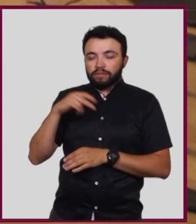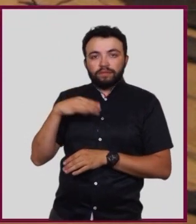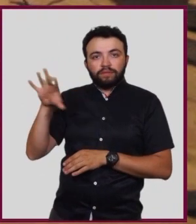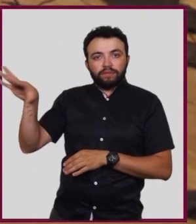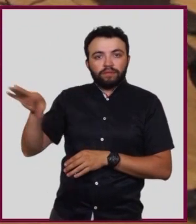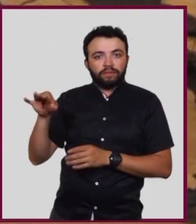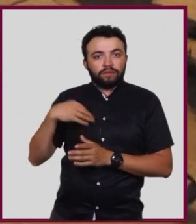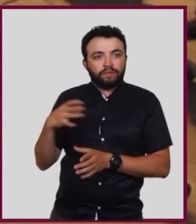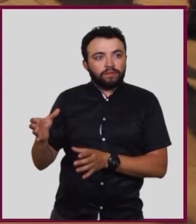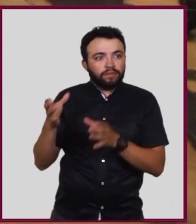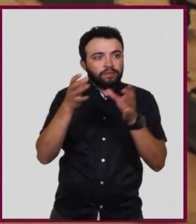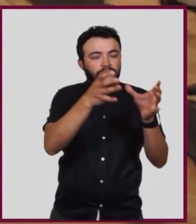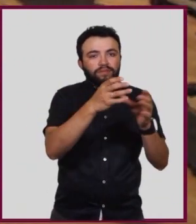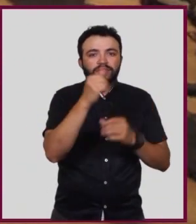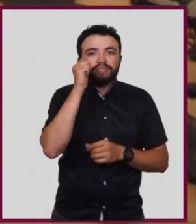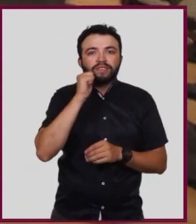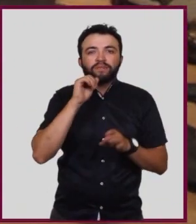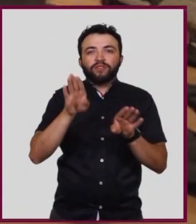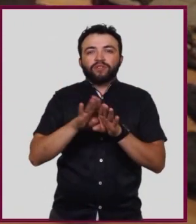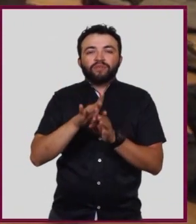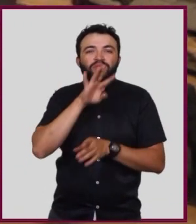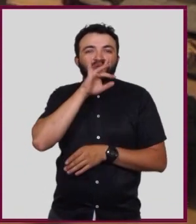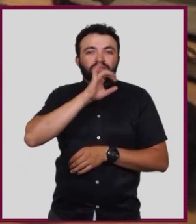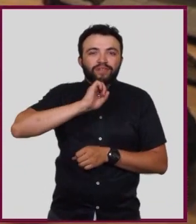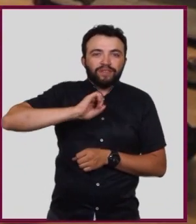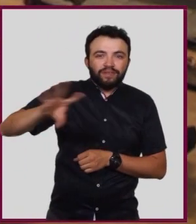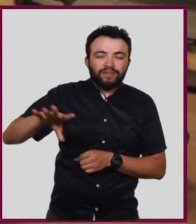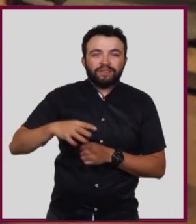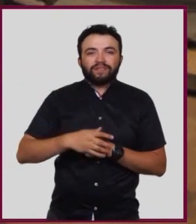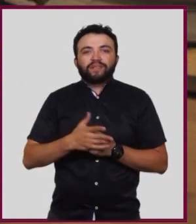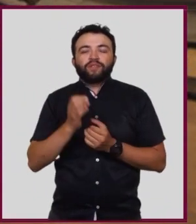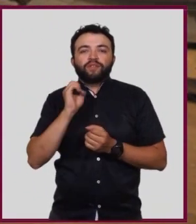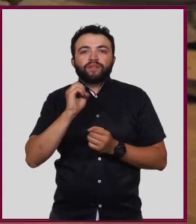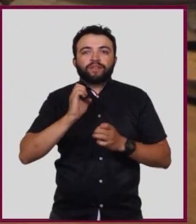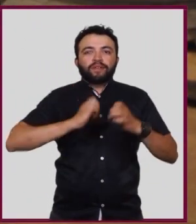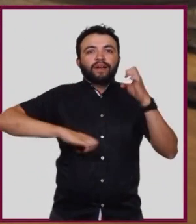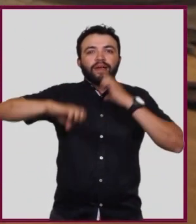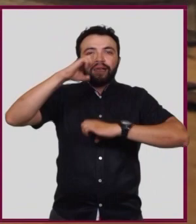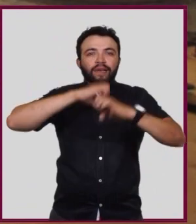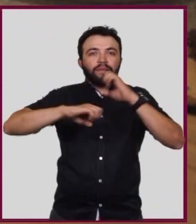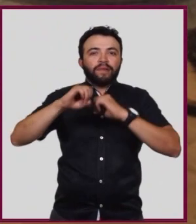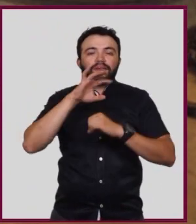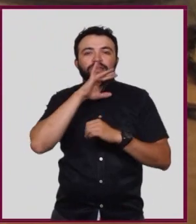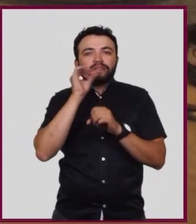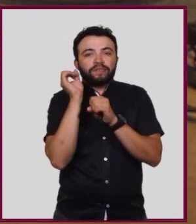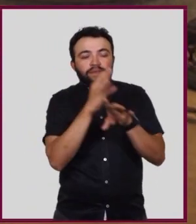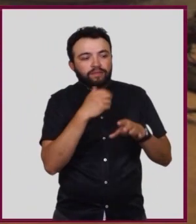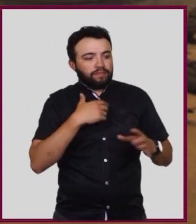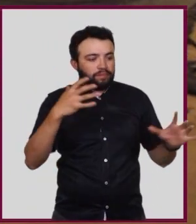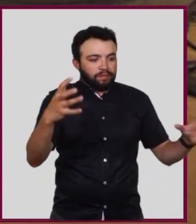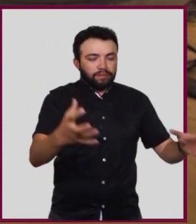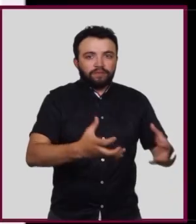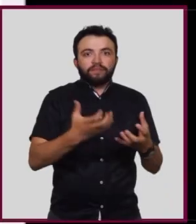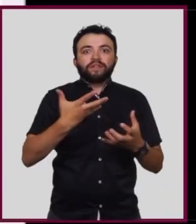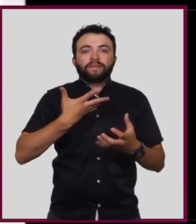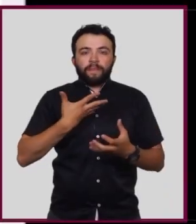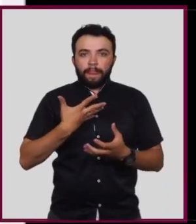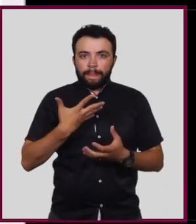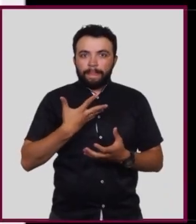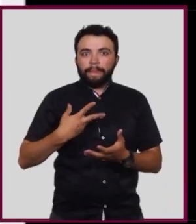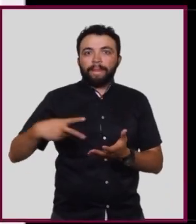son objetos industrializados, son objetos levantados, son objetos que existen